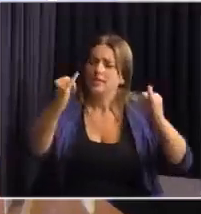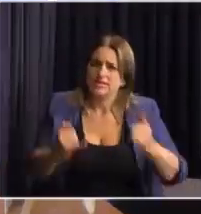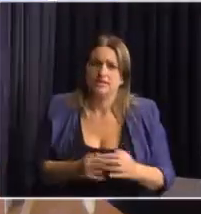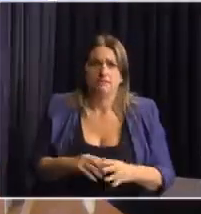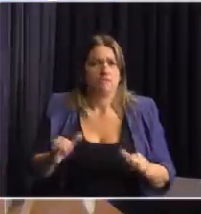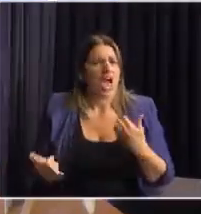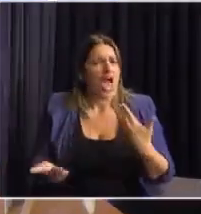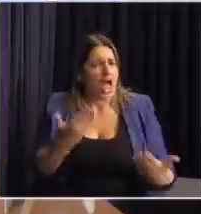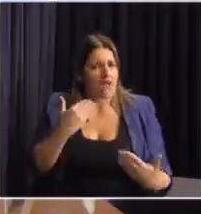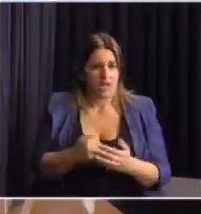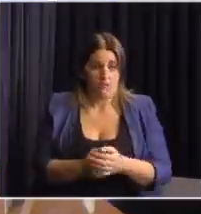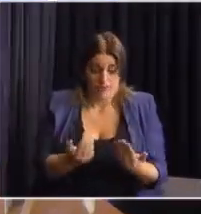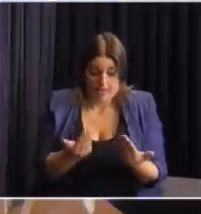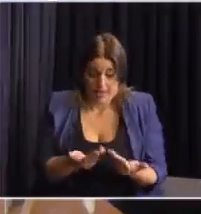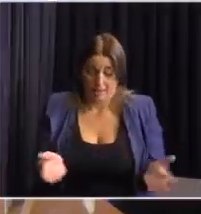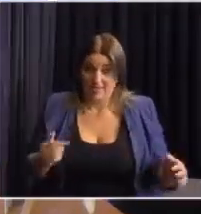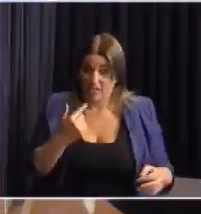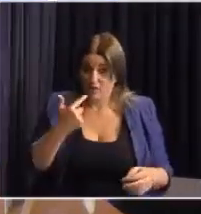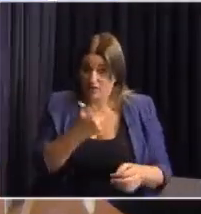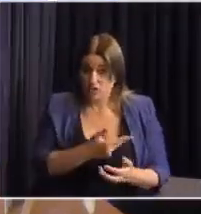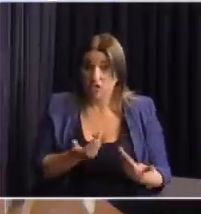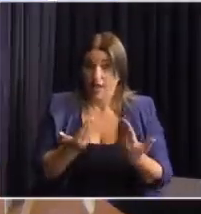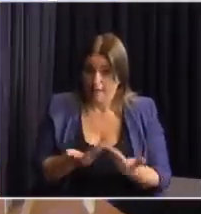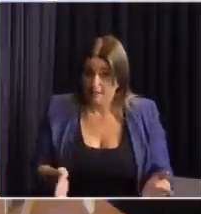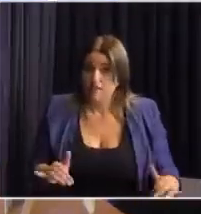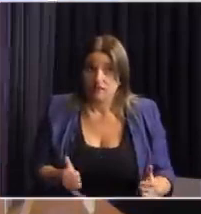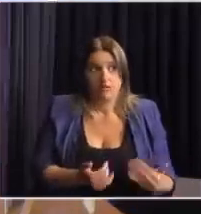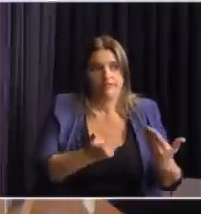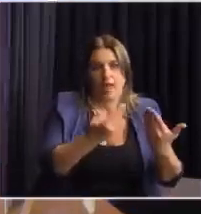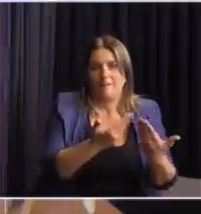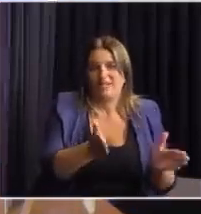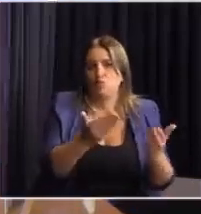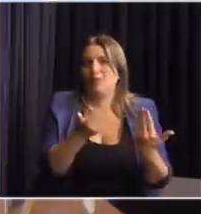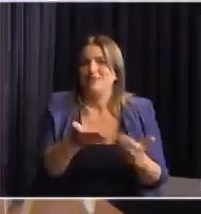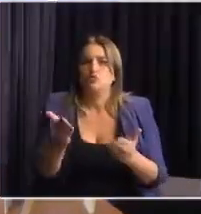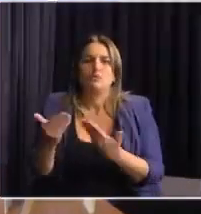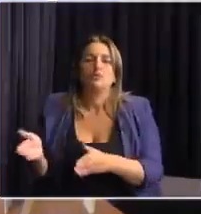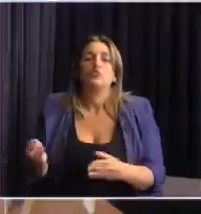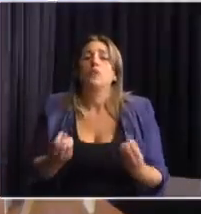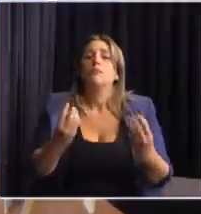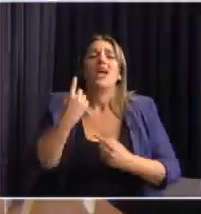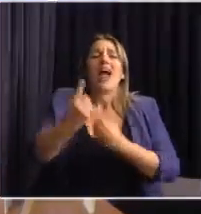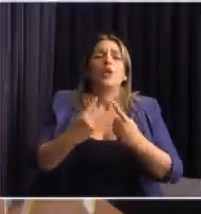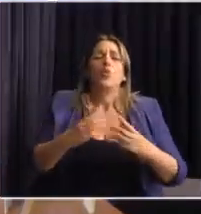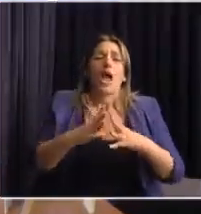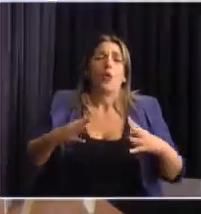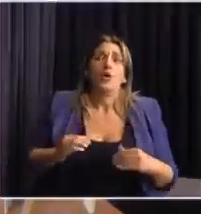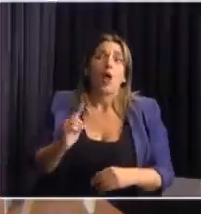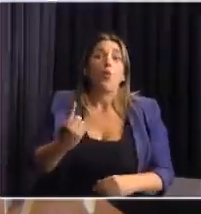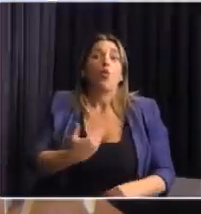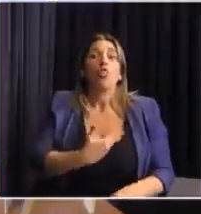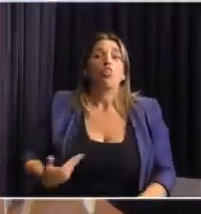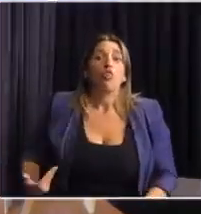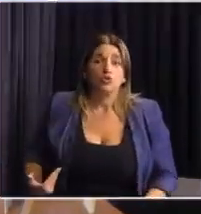hablado. Es a partir de estas fechas que comenzamos la apertura de centros. porque hay escuelas unidocentes en donde la